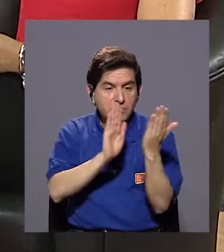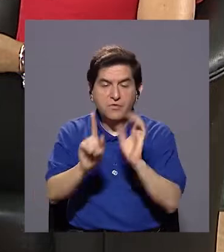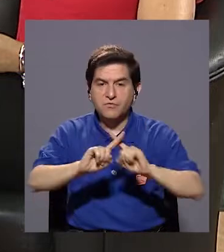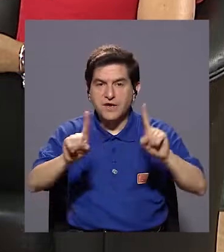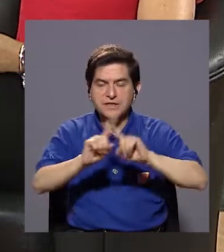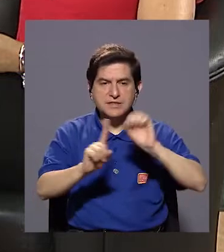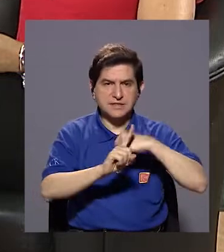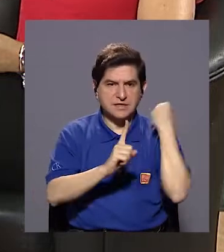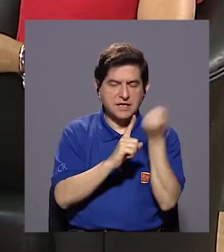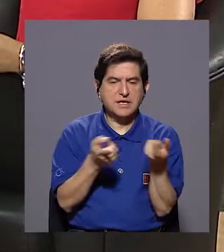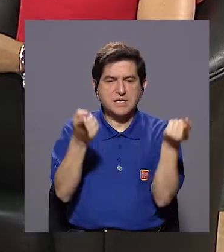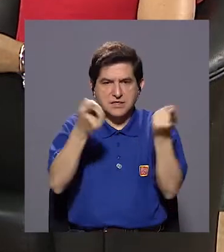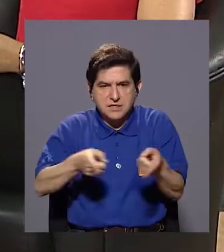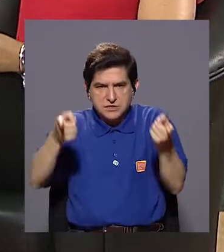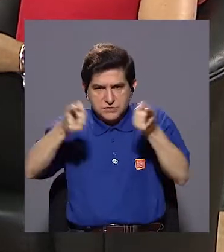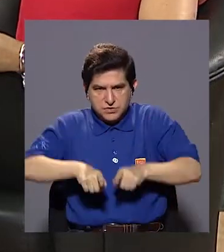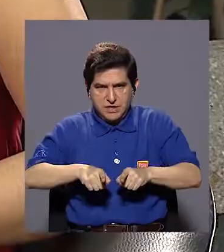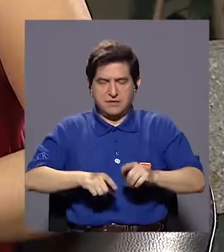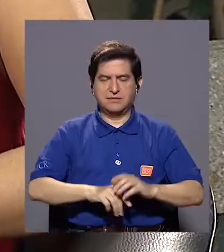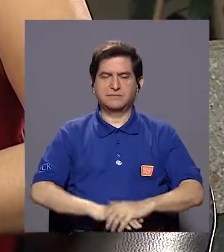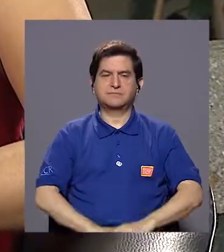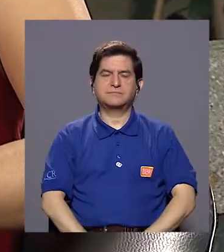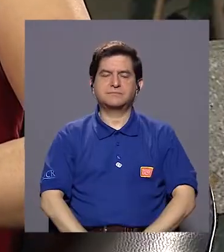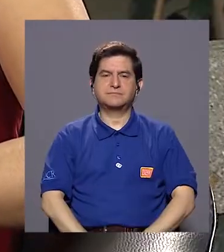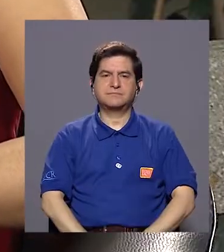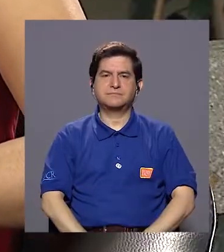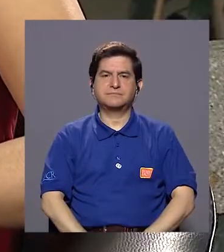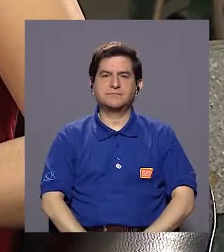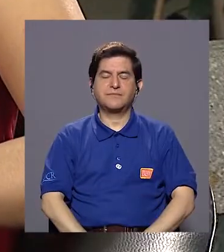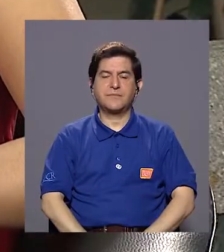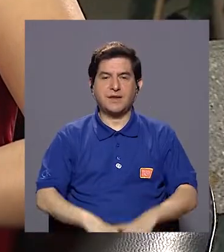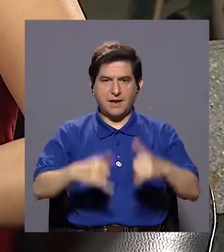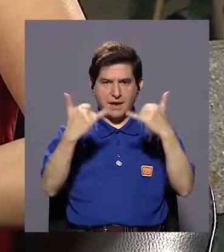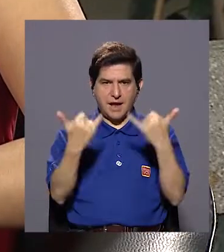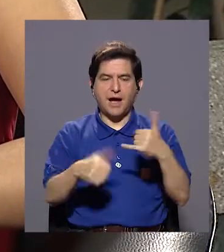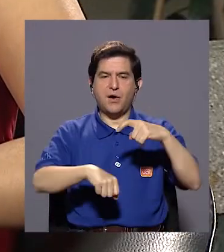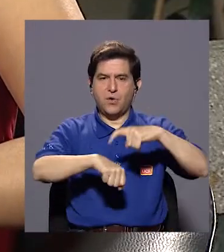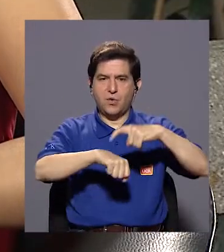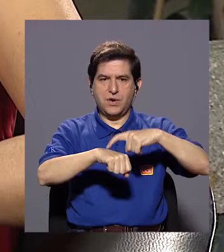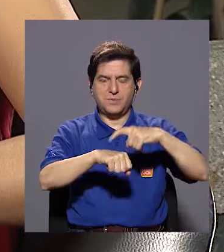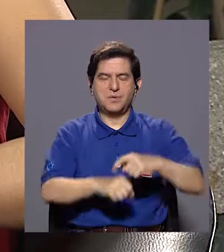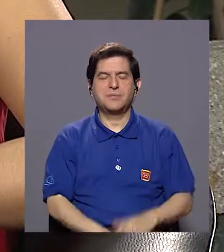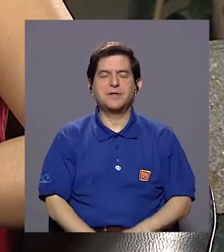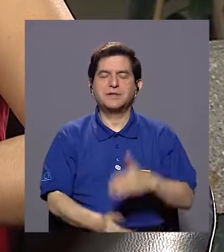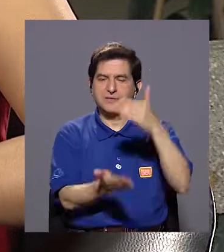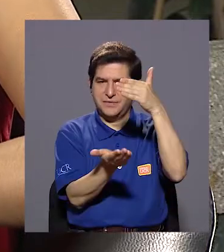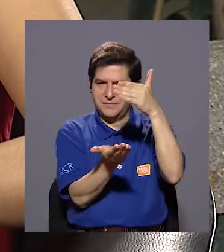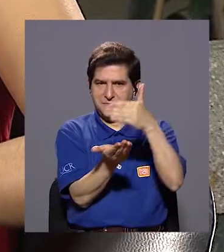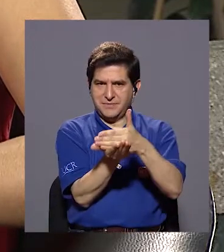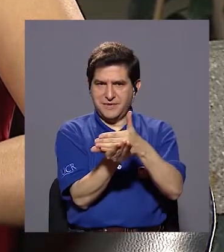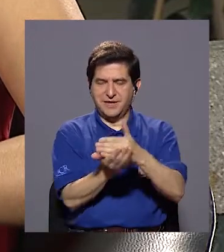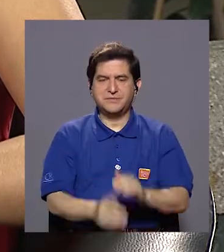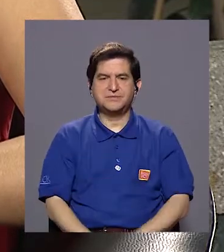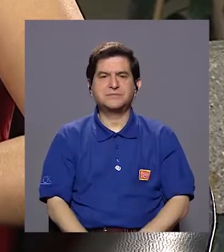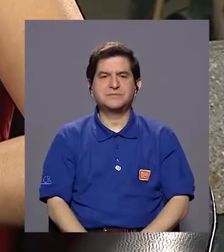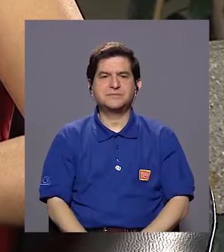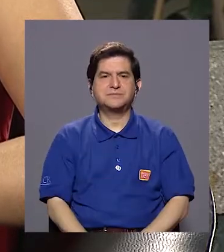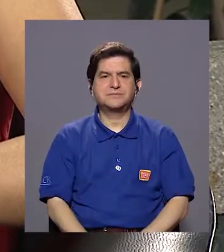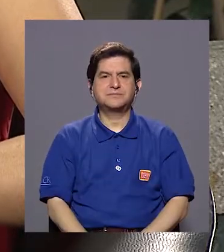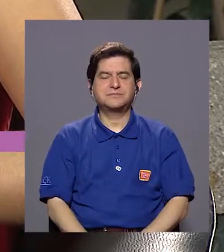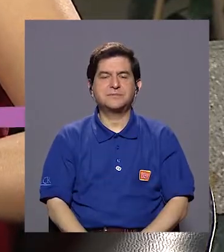diferentes situaciones que se nos puedan presentar. Uh-huh, uh-huh. Ok, es momento de hacer una nueva pausa.